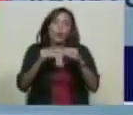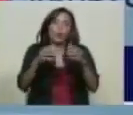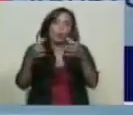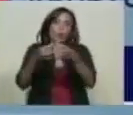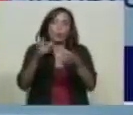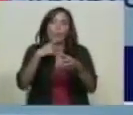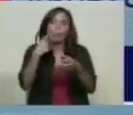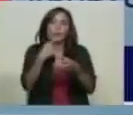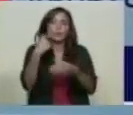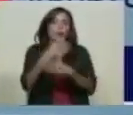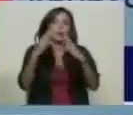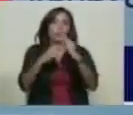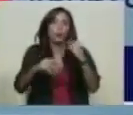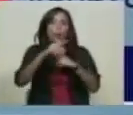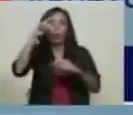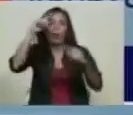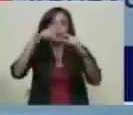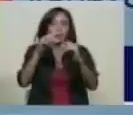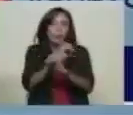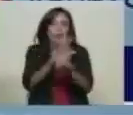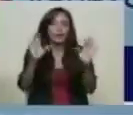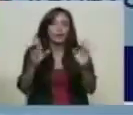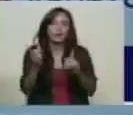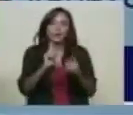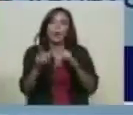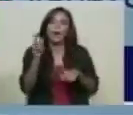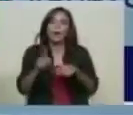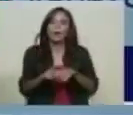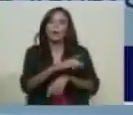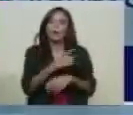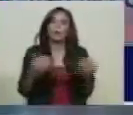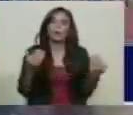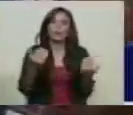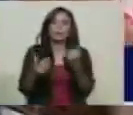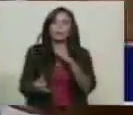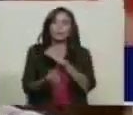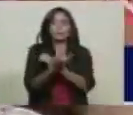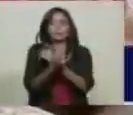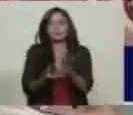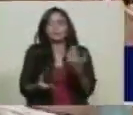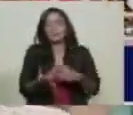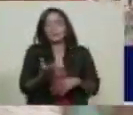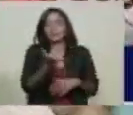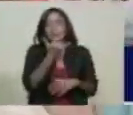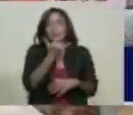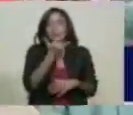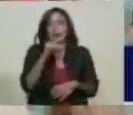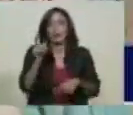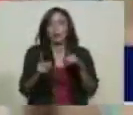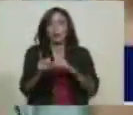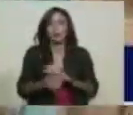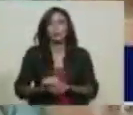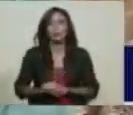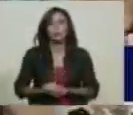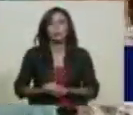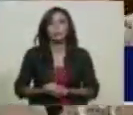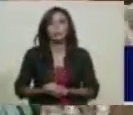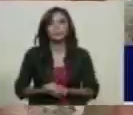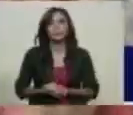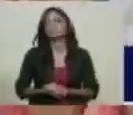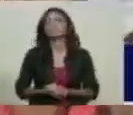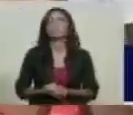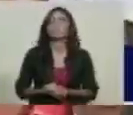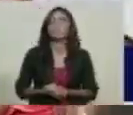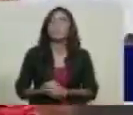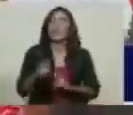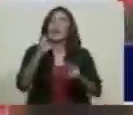cumplieron la tarea para la cual fueron designados. De manera autocrítica puede decirlo. Que alguien dirá, el mío